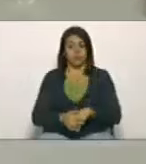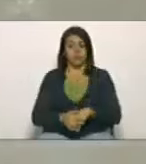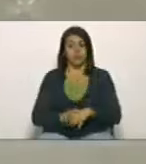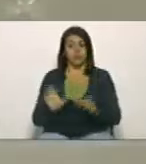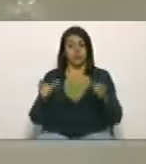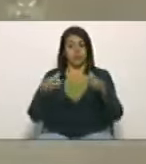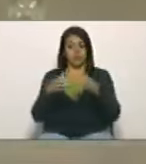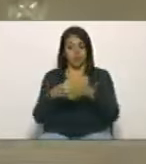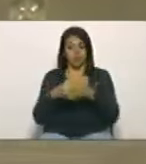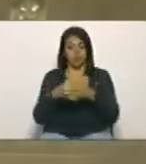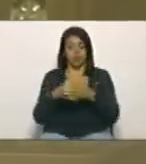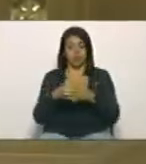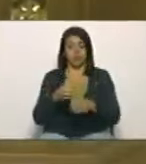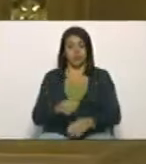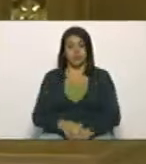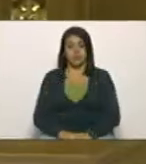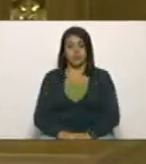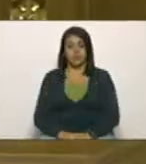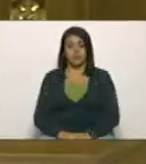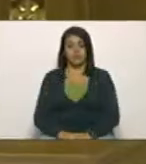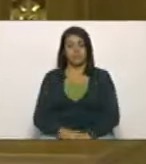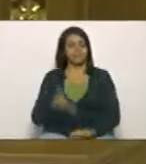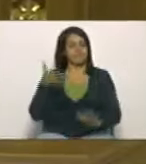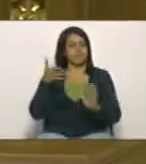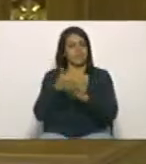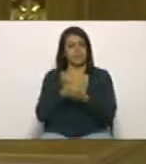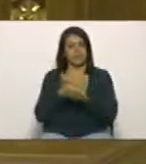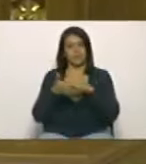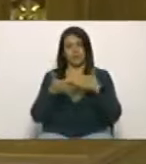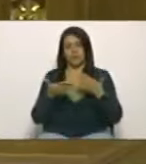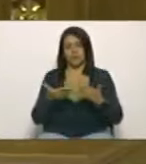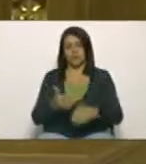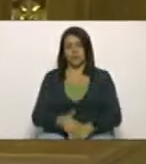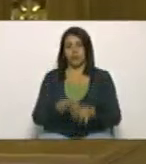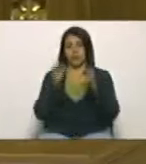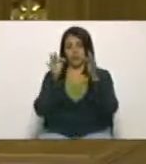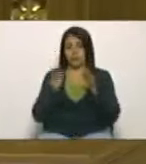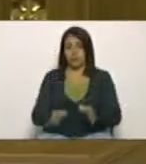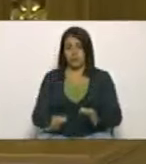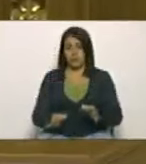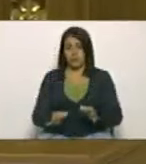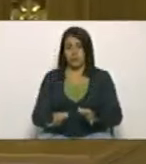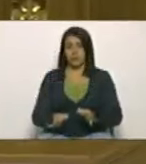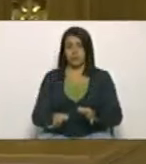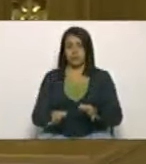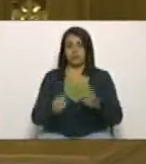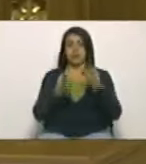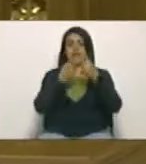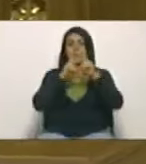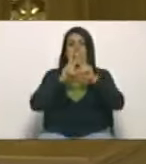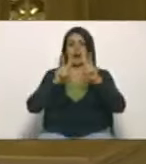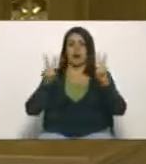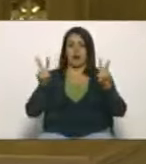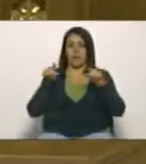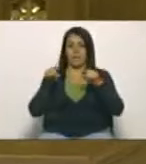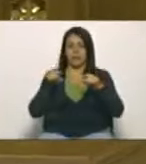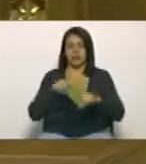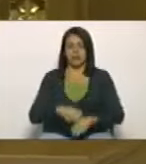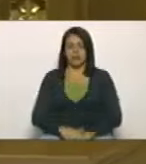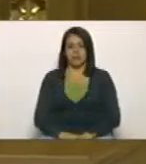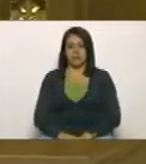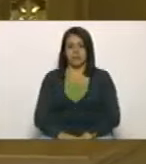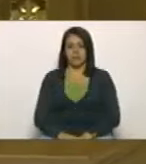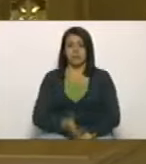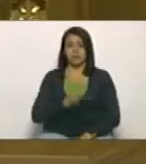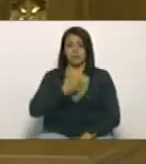en las últimas intervenciones, el significado concreto, material de la paz. Ya que